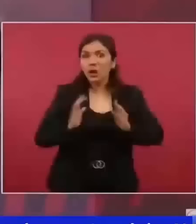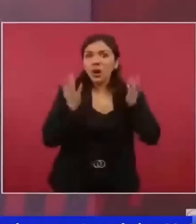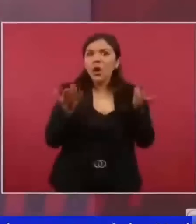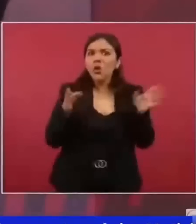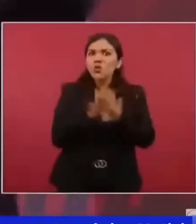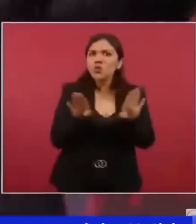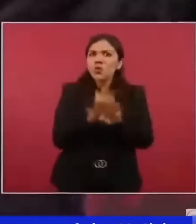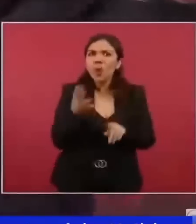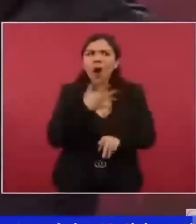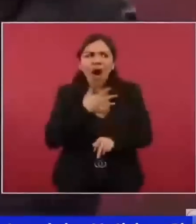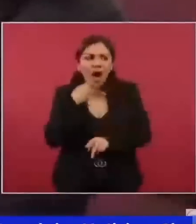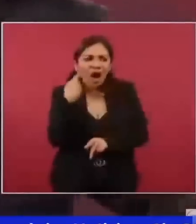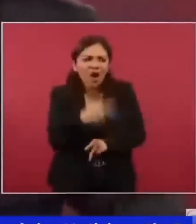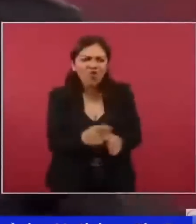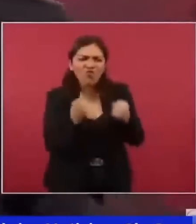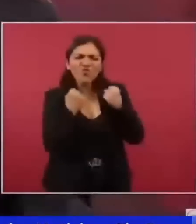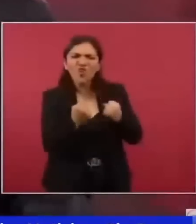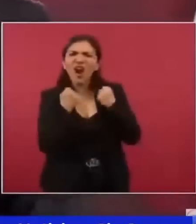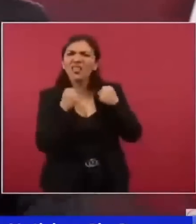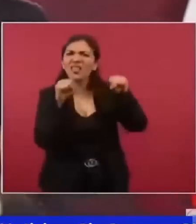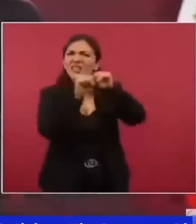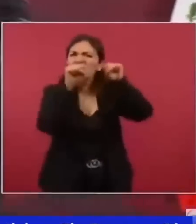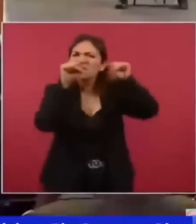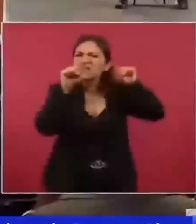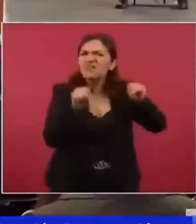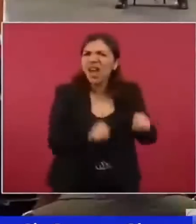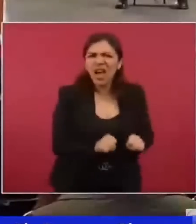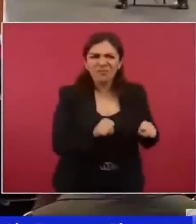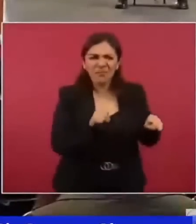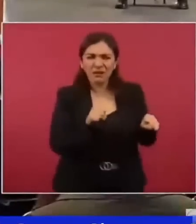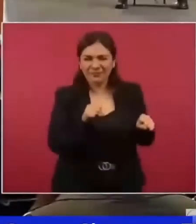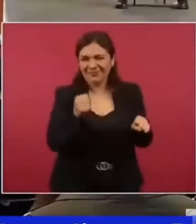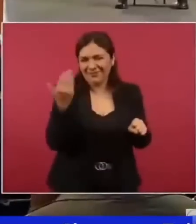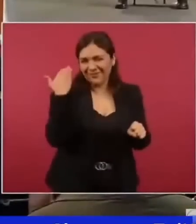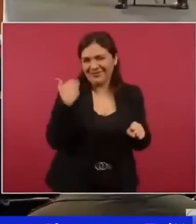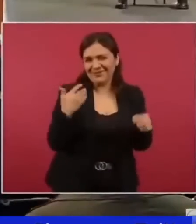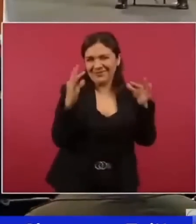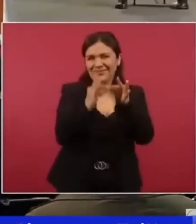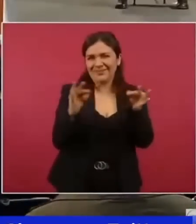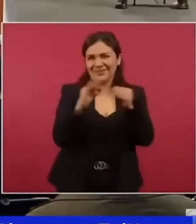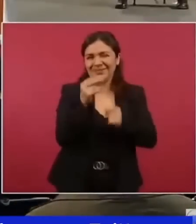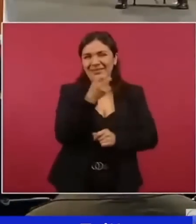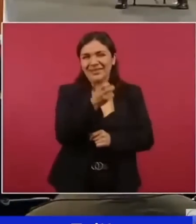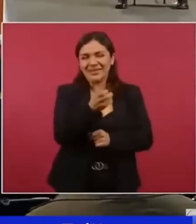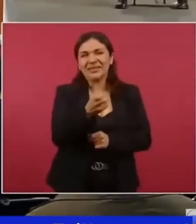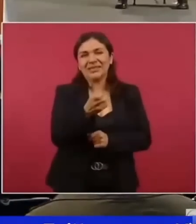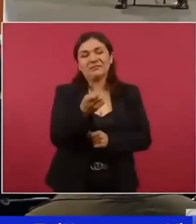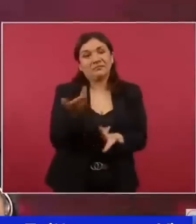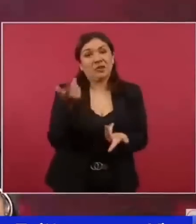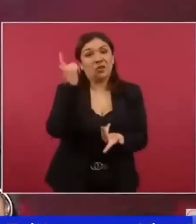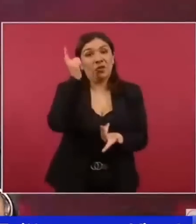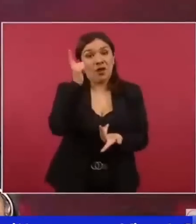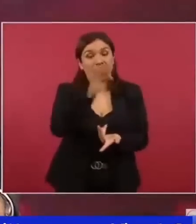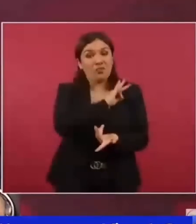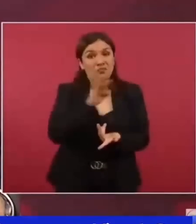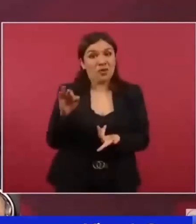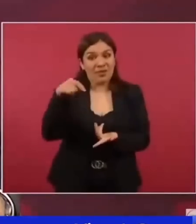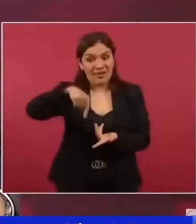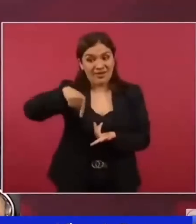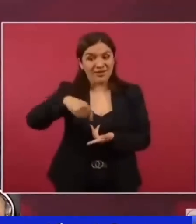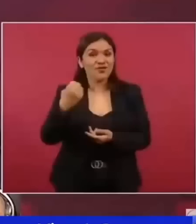hay un sistema que ya les he dicho que sería bueno que una